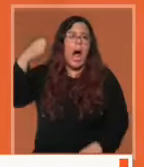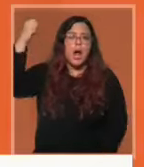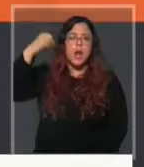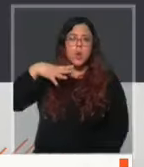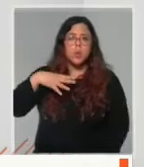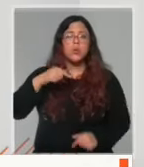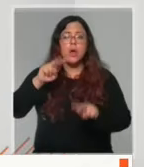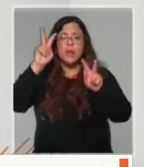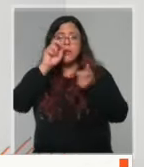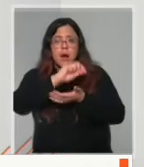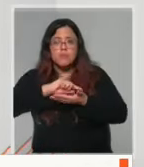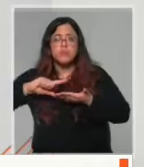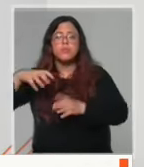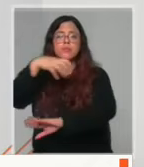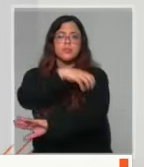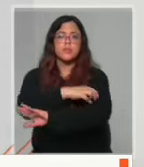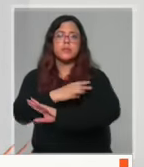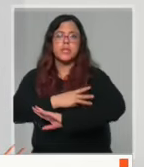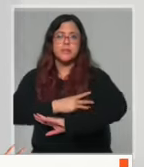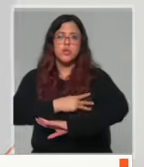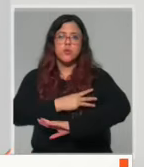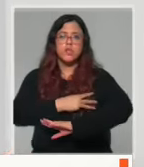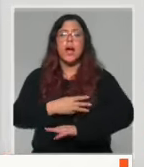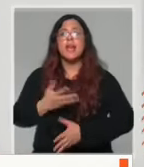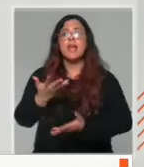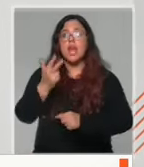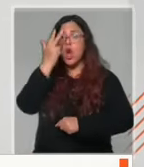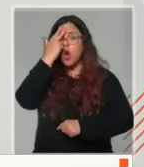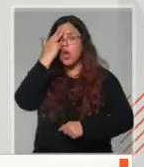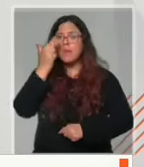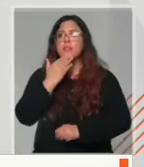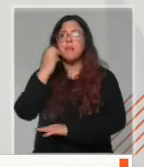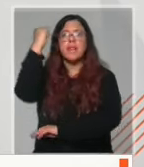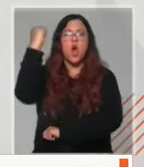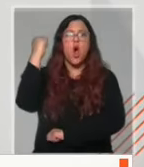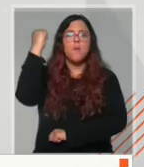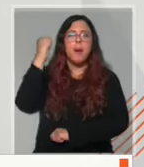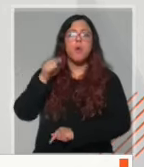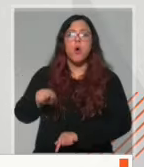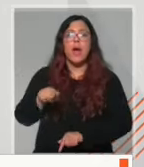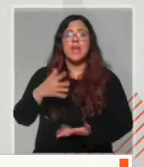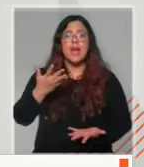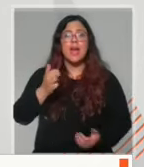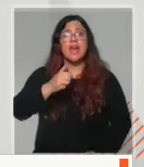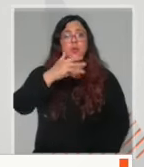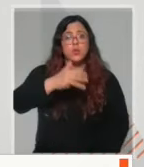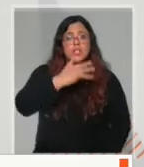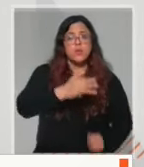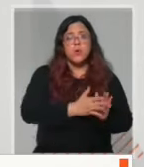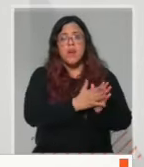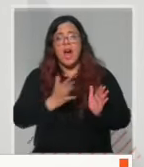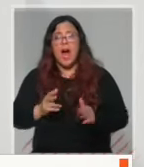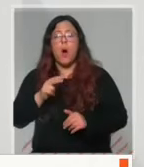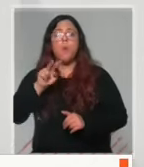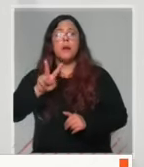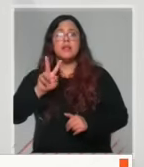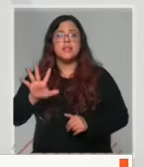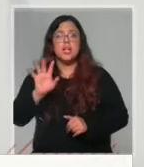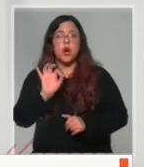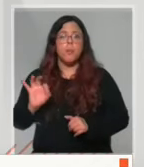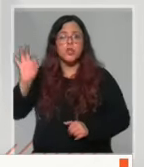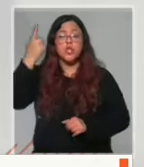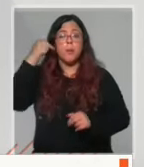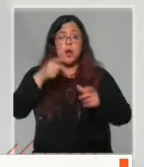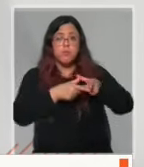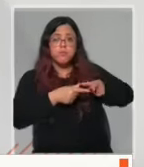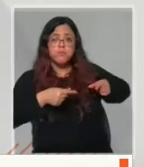principales aumentos serán en la región metropolitana, Coquimbo y Copiapó, entre un 19 y 25%, mientras que a nivel nacional